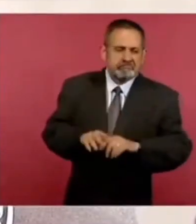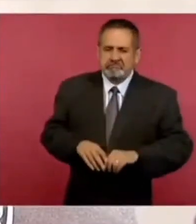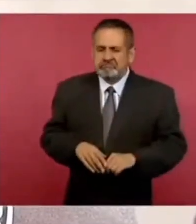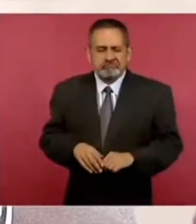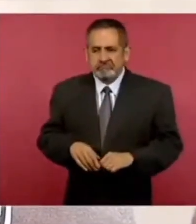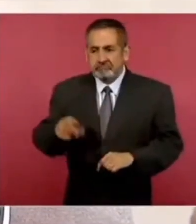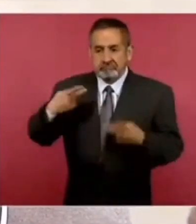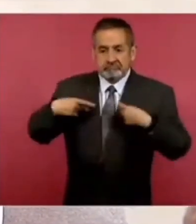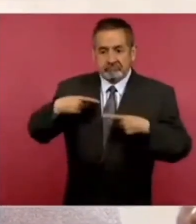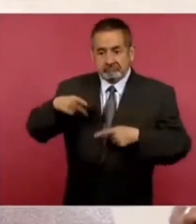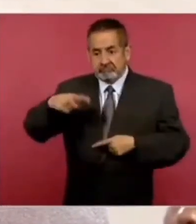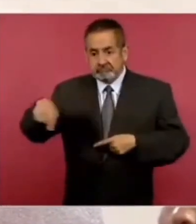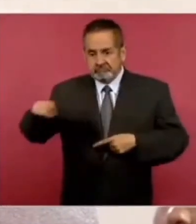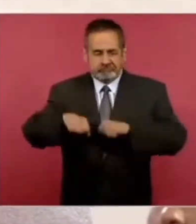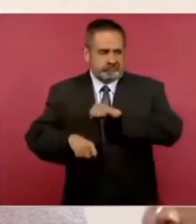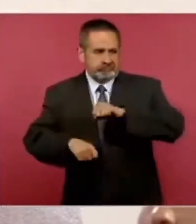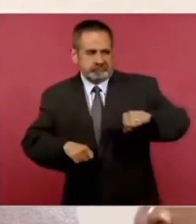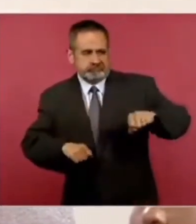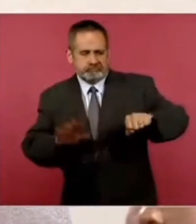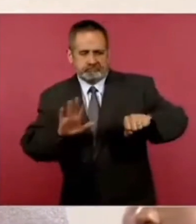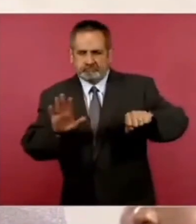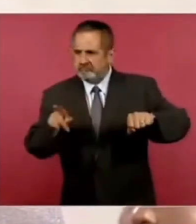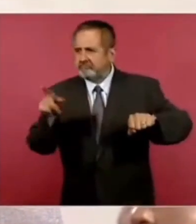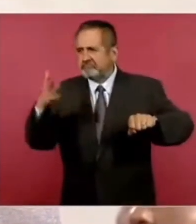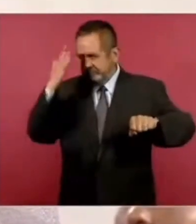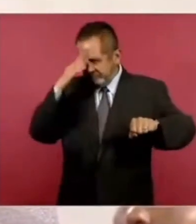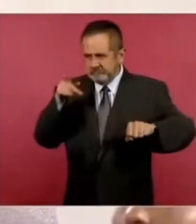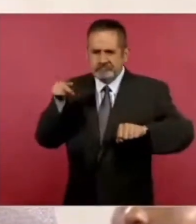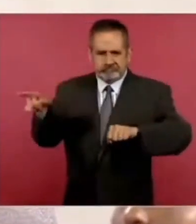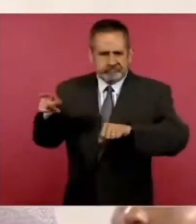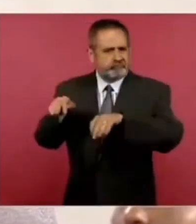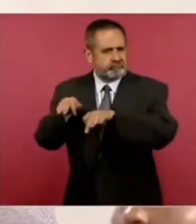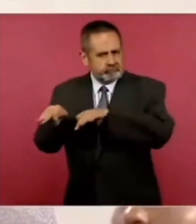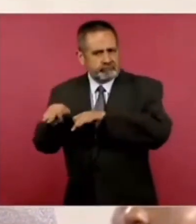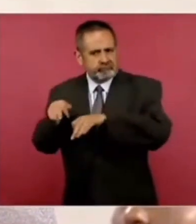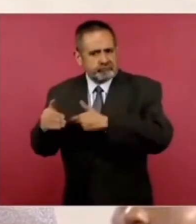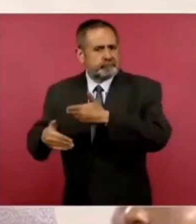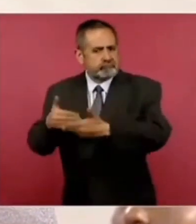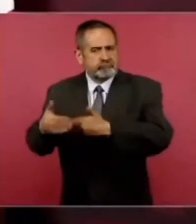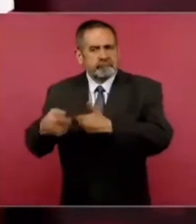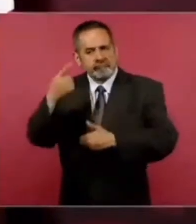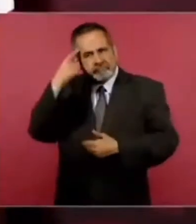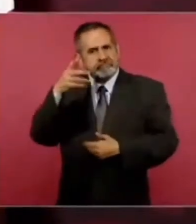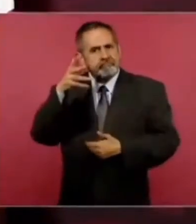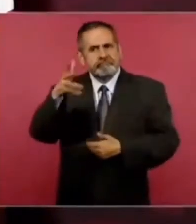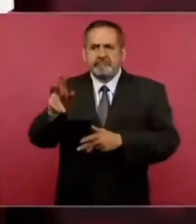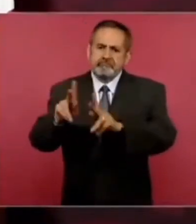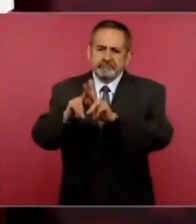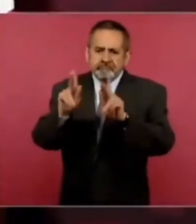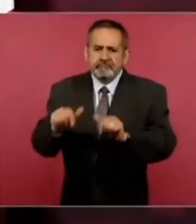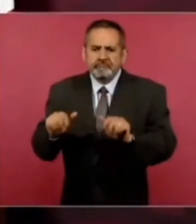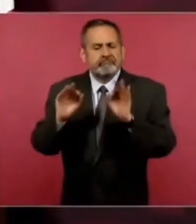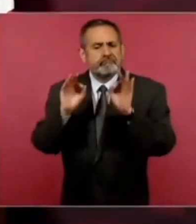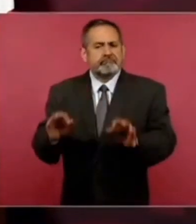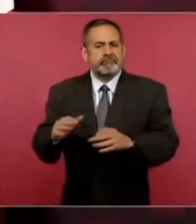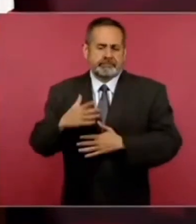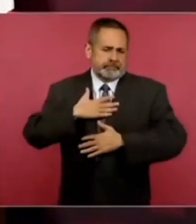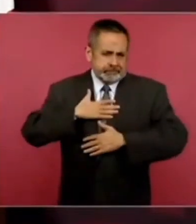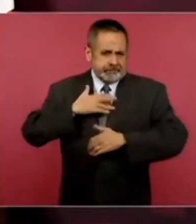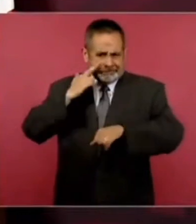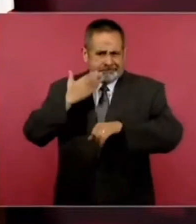está consciente que estamos trabajando para garantizar la paz, es nuestra responsabilidad